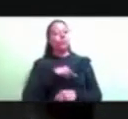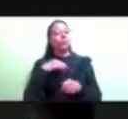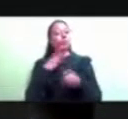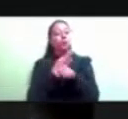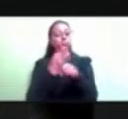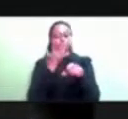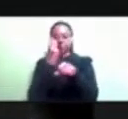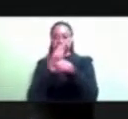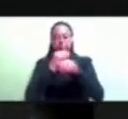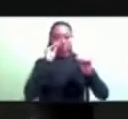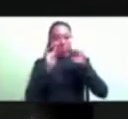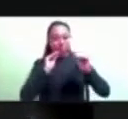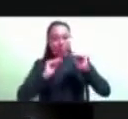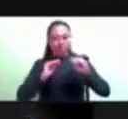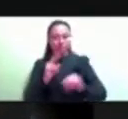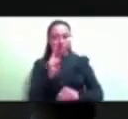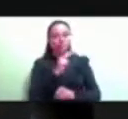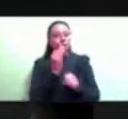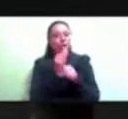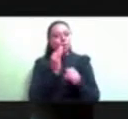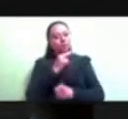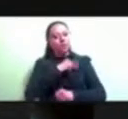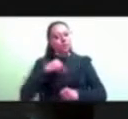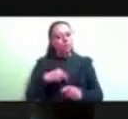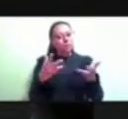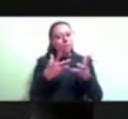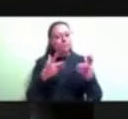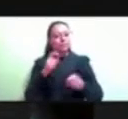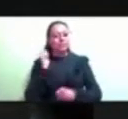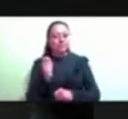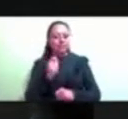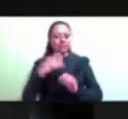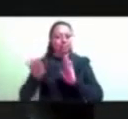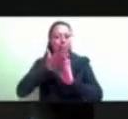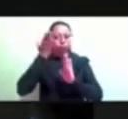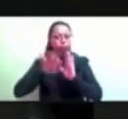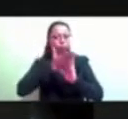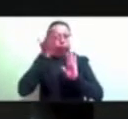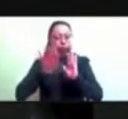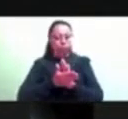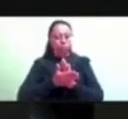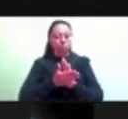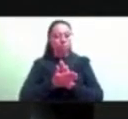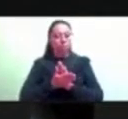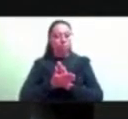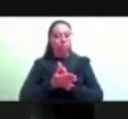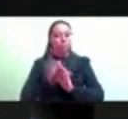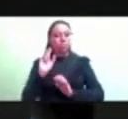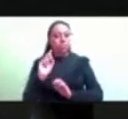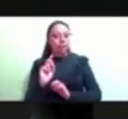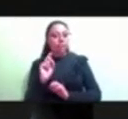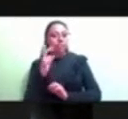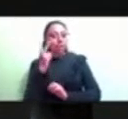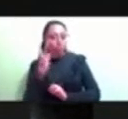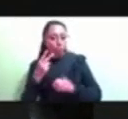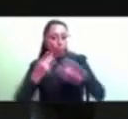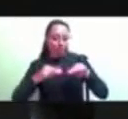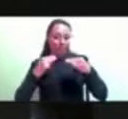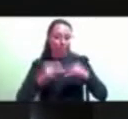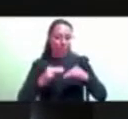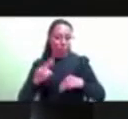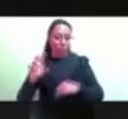para presentar el avance en el gasto de este año y su propuesta para el 2023. Cuevas conversó con las y los legisladores respecto al